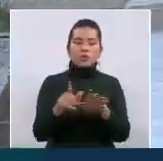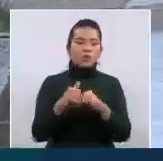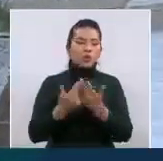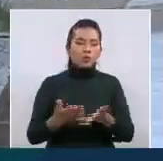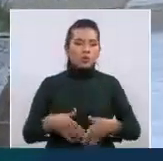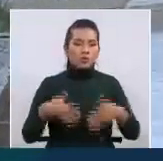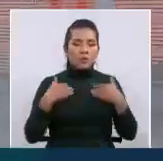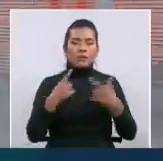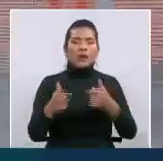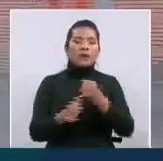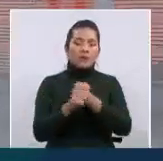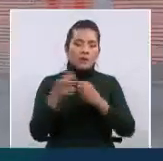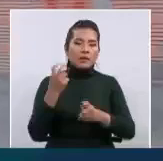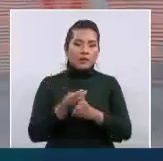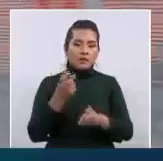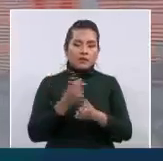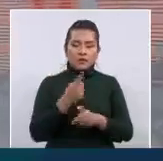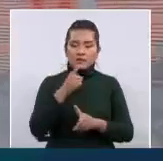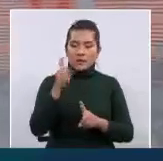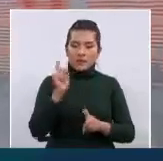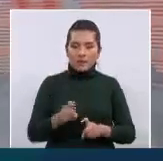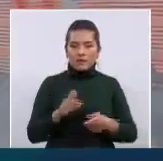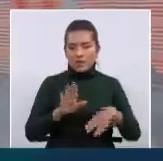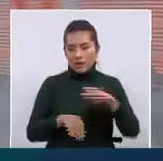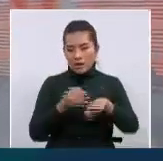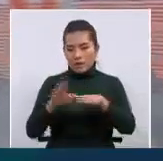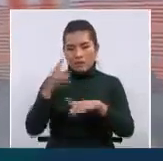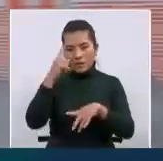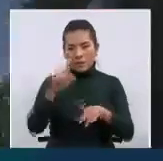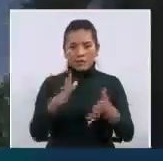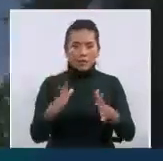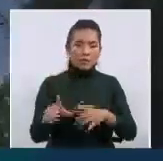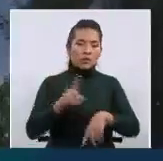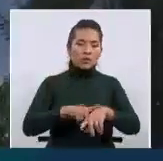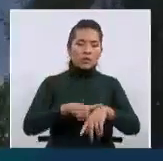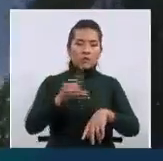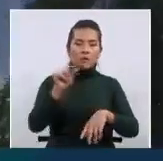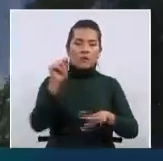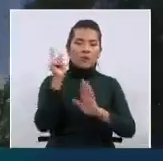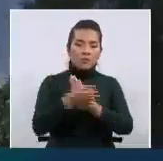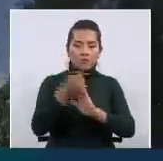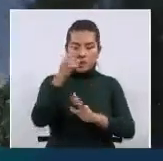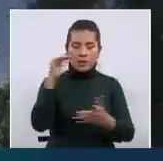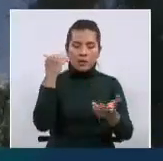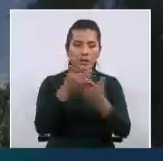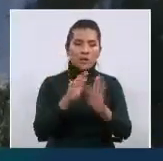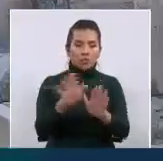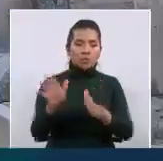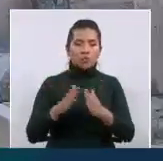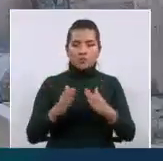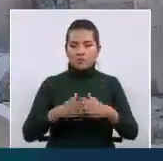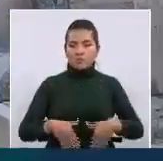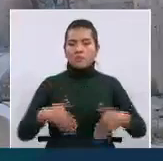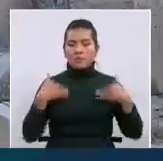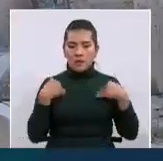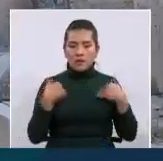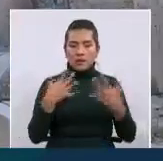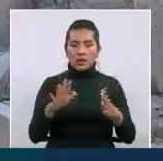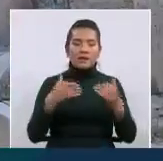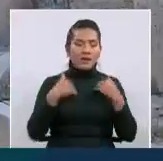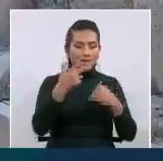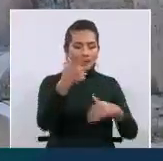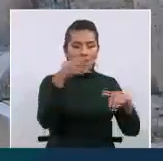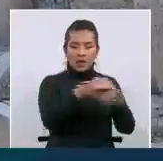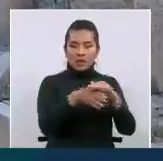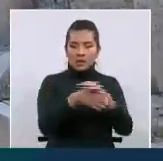es precaria porque deben caminar hasta 20 minutos para llegar a sus viviendas, debido a que existen 3 accesos para ingresar a la